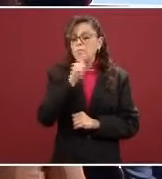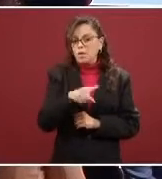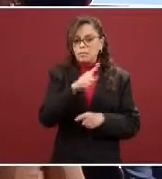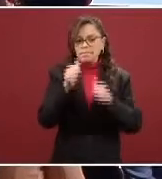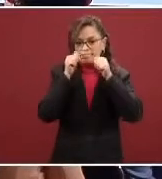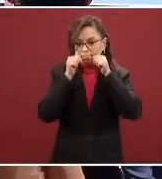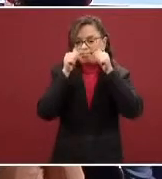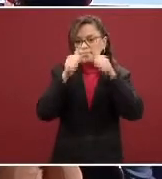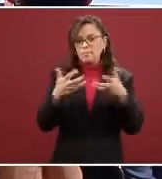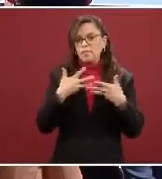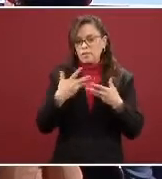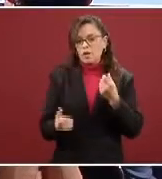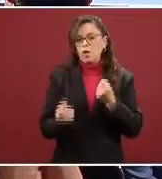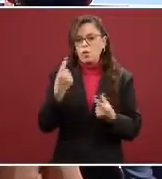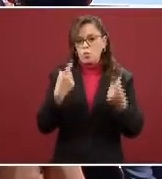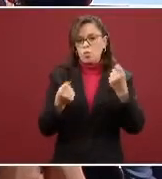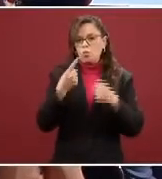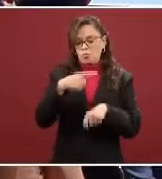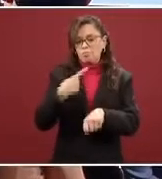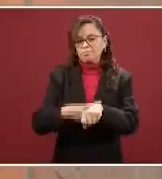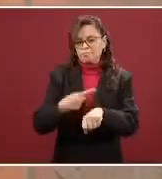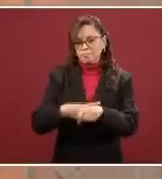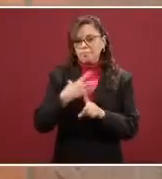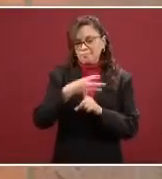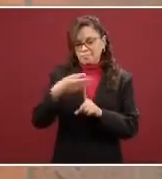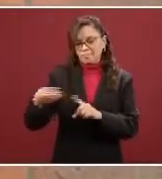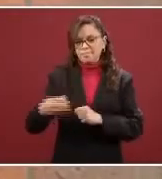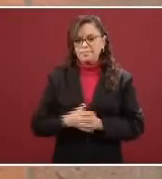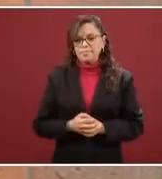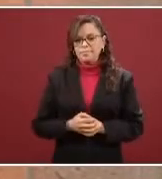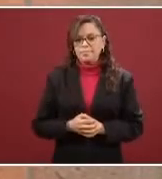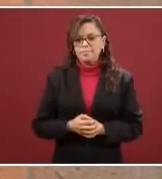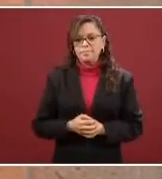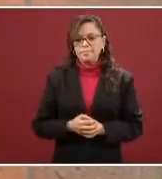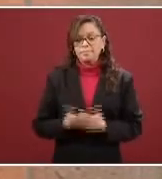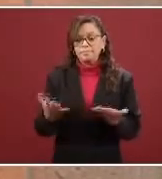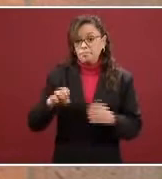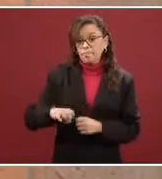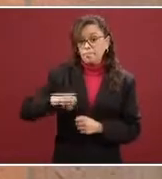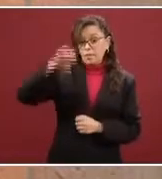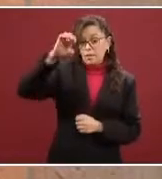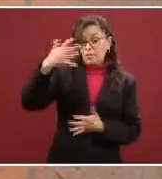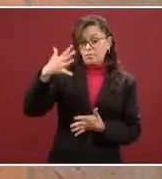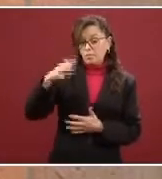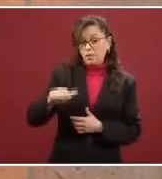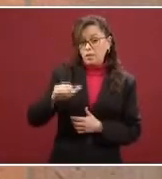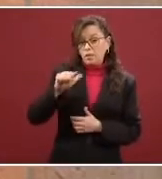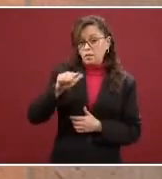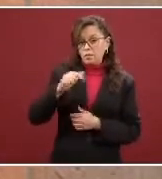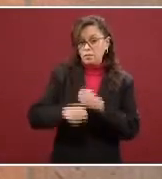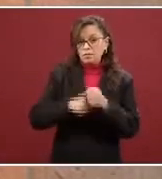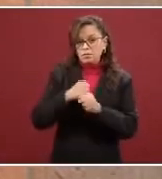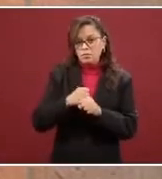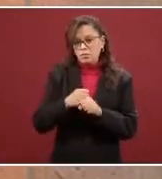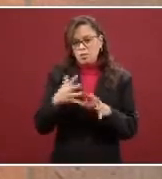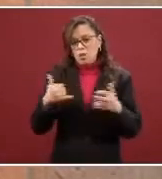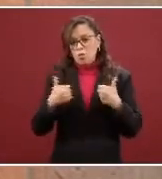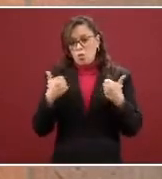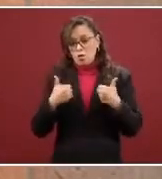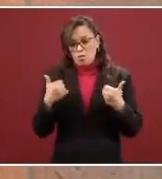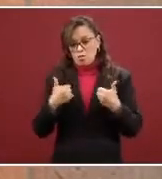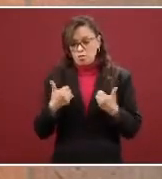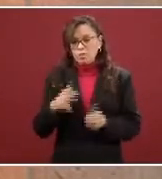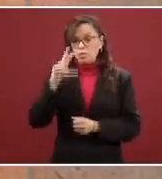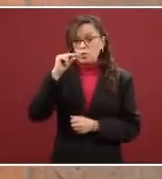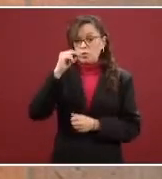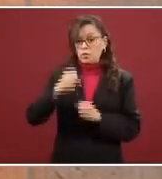alguno de estos casos. Los casos tienen un rango de edad que fluctúa entre los 17 años, sería el caso más joven, 80 años el